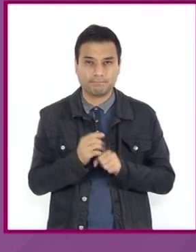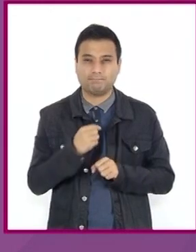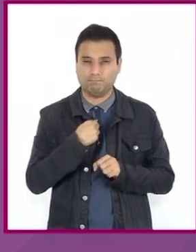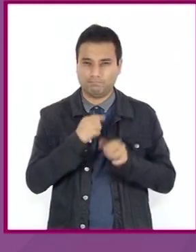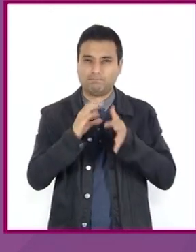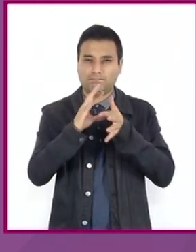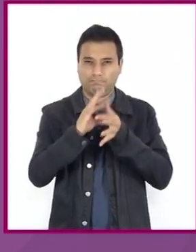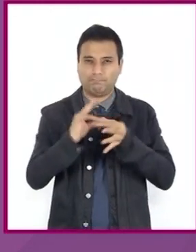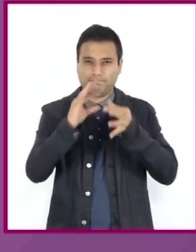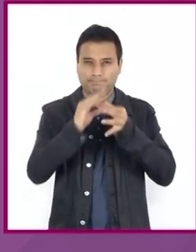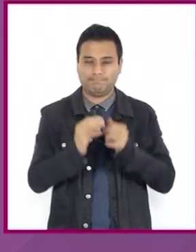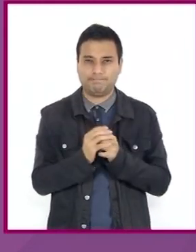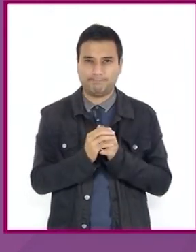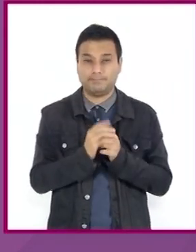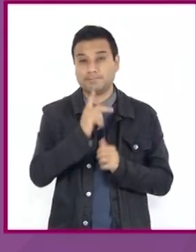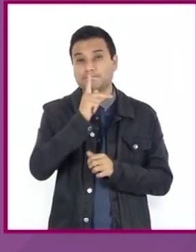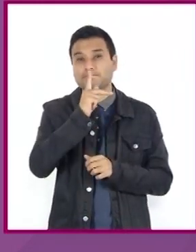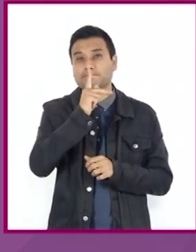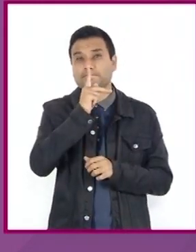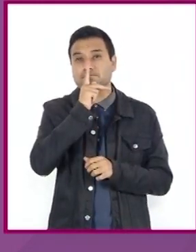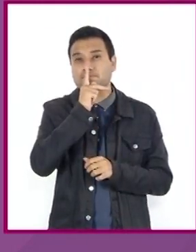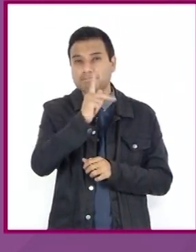sucede en una ecuación con palabras.